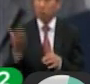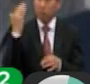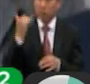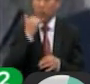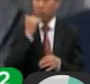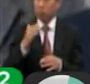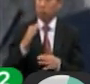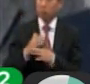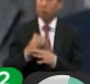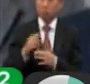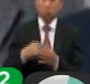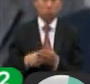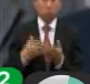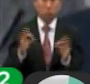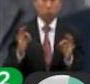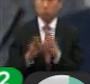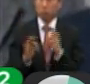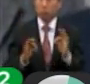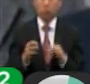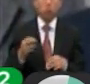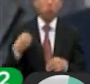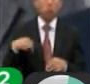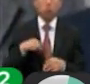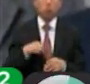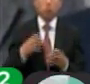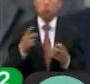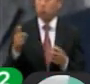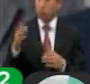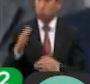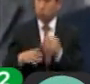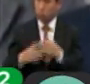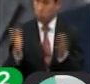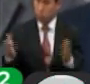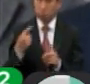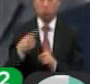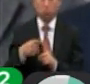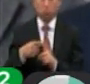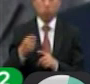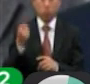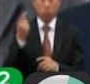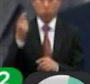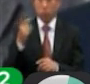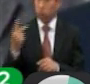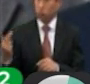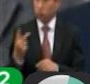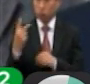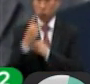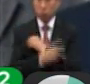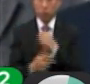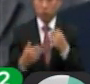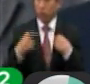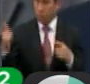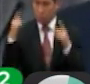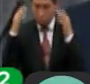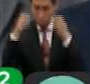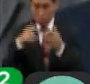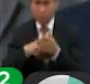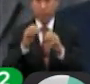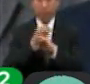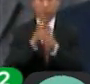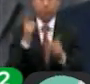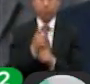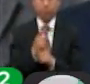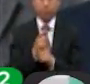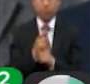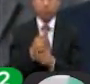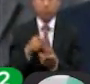es obstruir y es lastimar. Nosotros queremos que se construya, que se entienda que ambos países tienen sus metas, sus objetivos, y que en